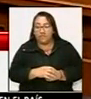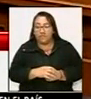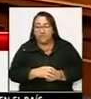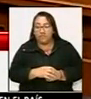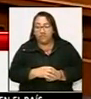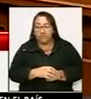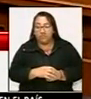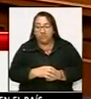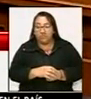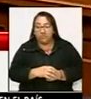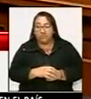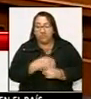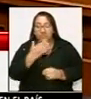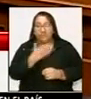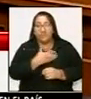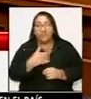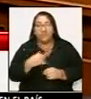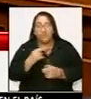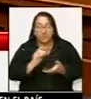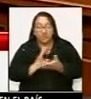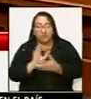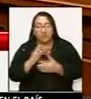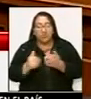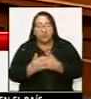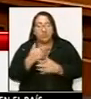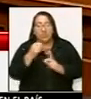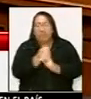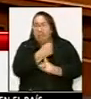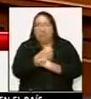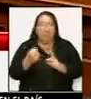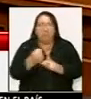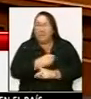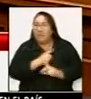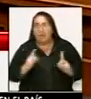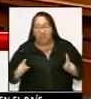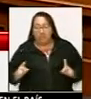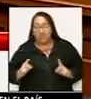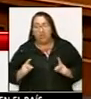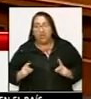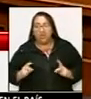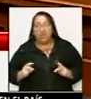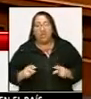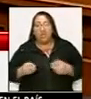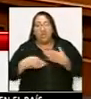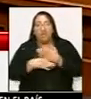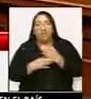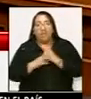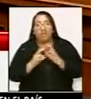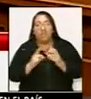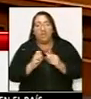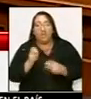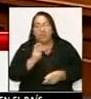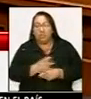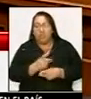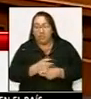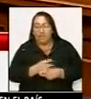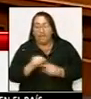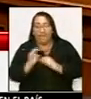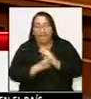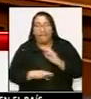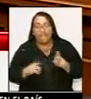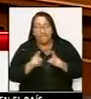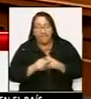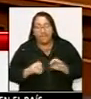Tiempo adicional. Gracias, presidente. Evitar nuevas agresiones es un mecanismo de prevención y protección